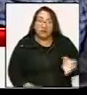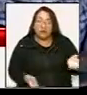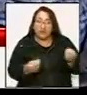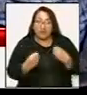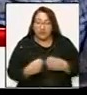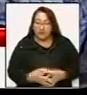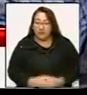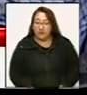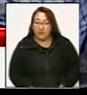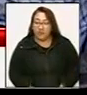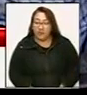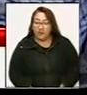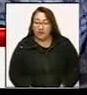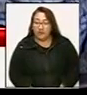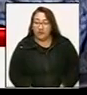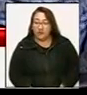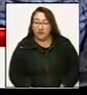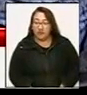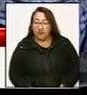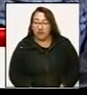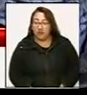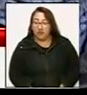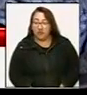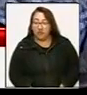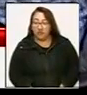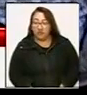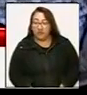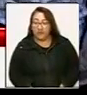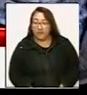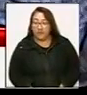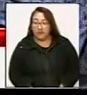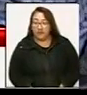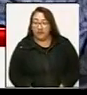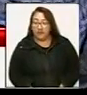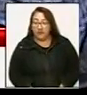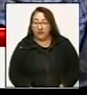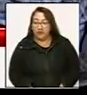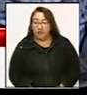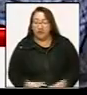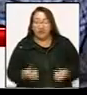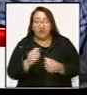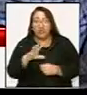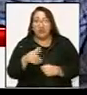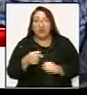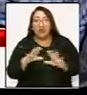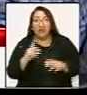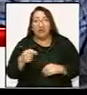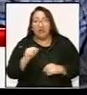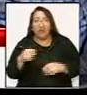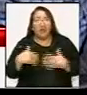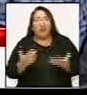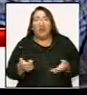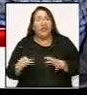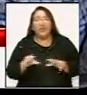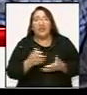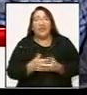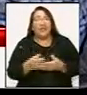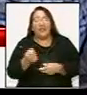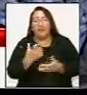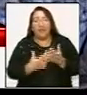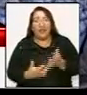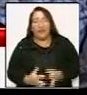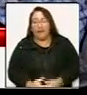Yo no hago las valorizaciones. Si yo los hubiese hecho y hubiese sabido, tenga la seguridad que por 5.000 o 10.000 soles no voy a poner toda mi reputación en